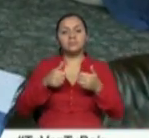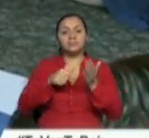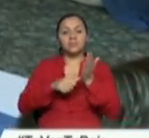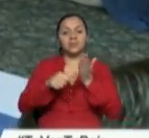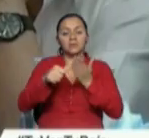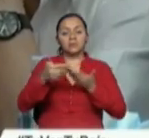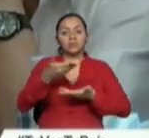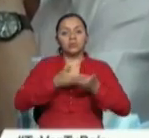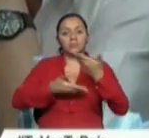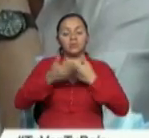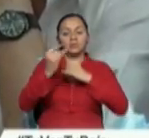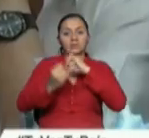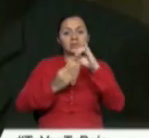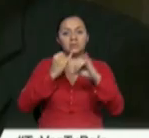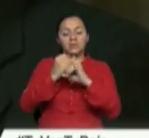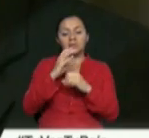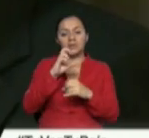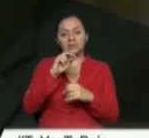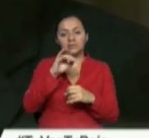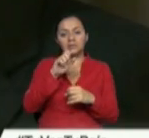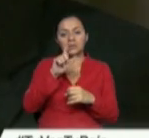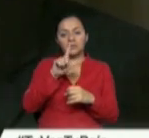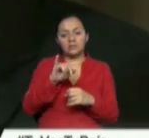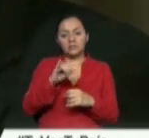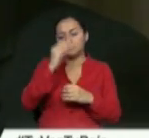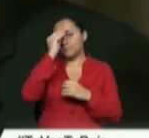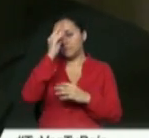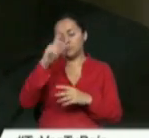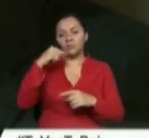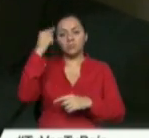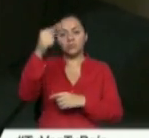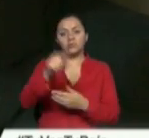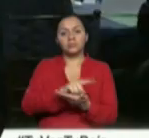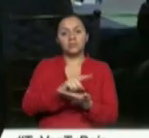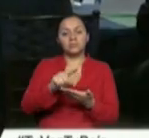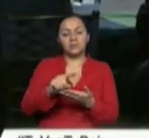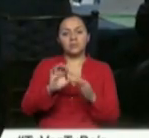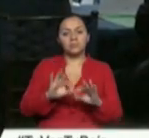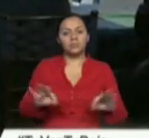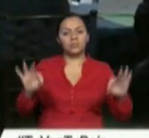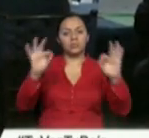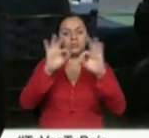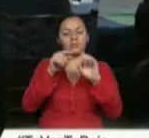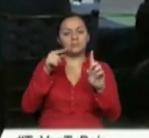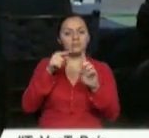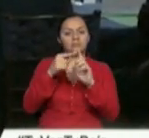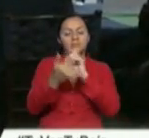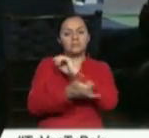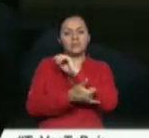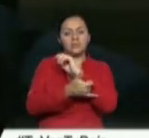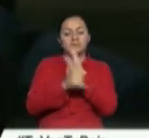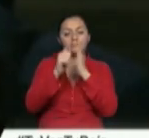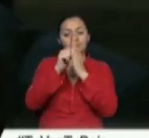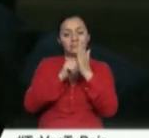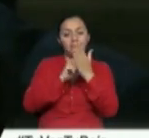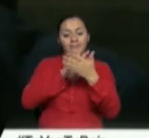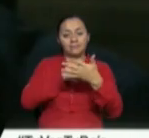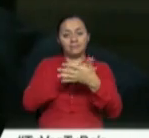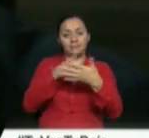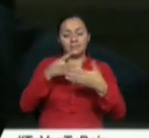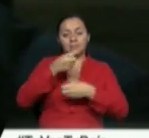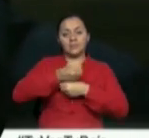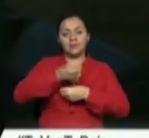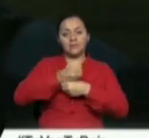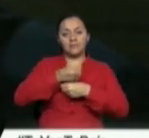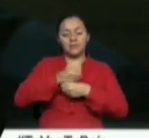de comercio exterior Juan Carlos Casinelli informó que la próxima semana Será crucial para el país pues en la agenda de trabajo del parlamento